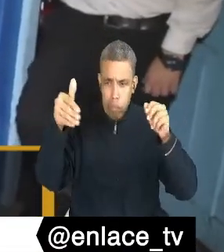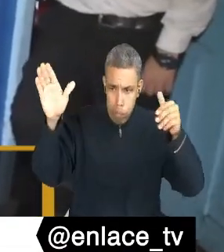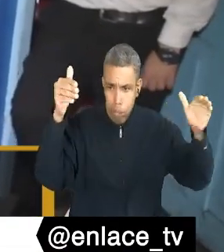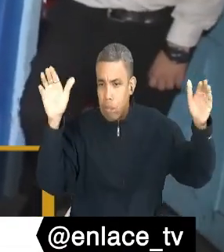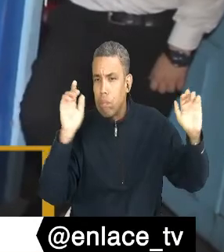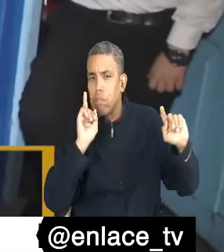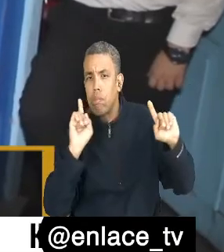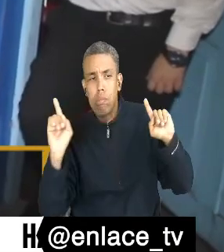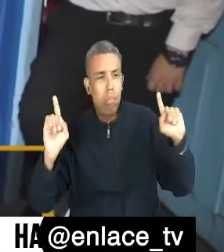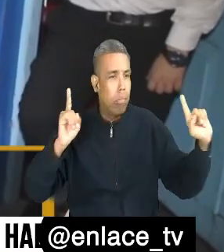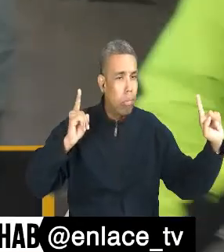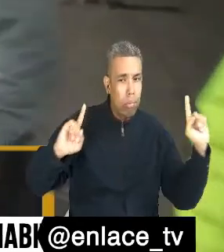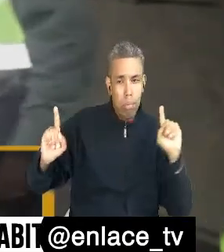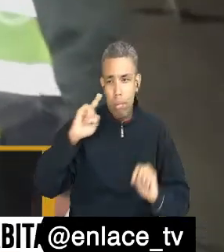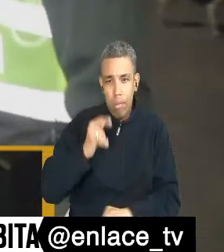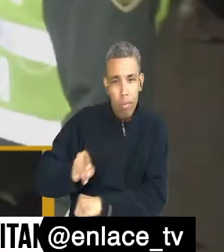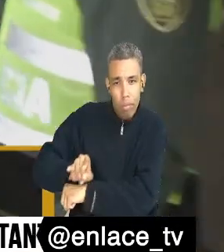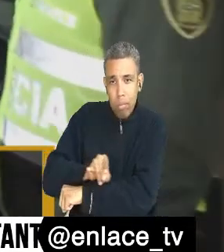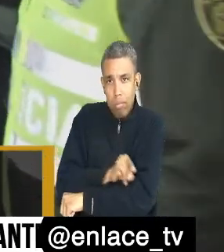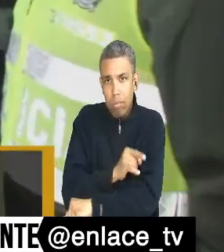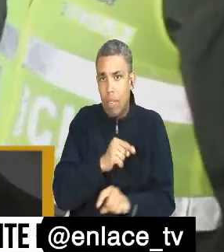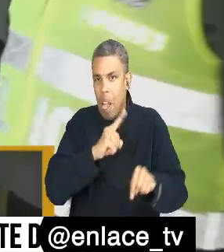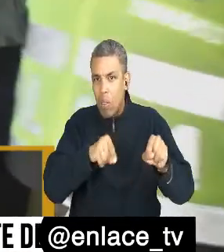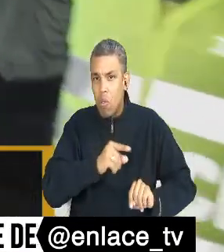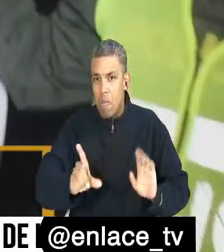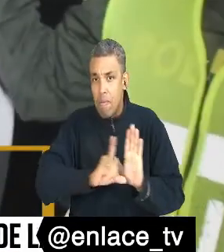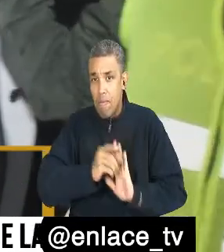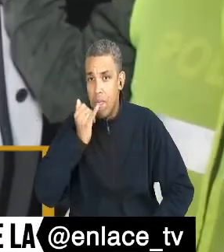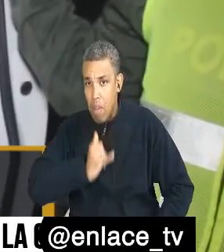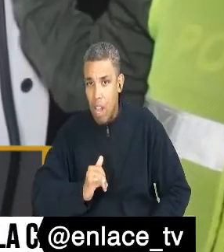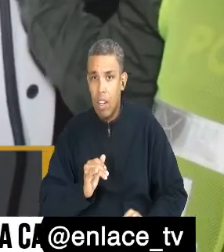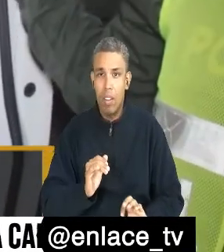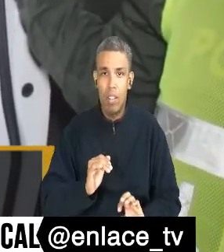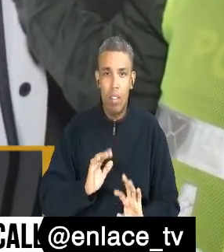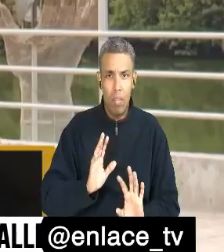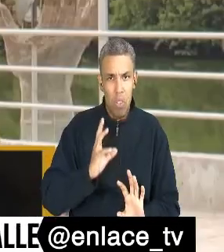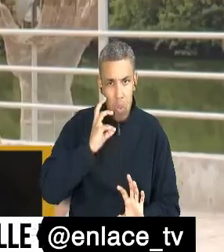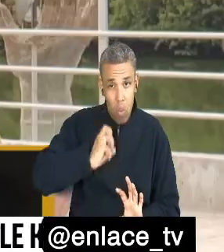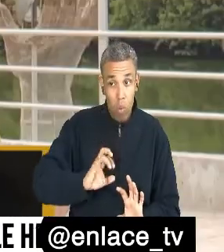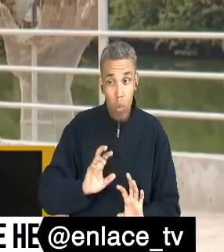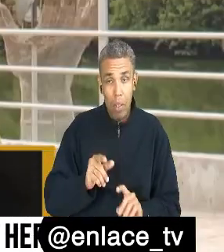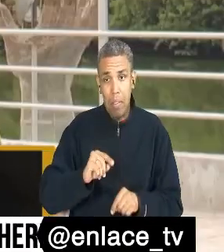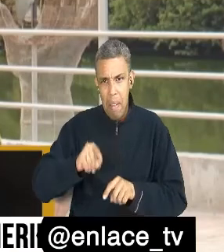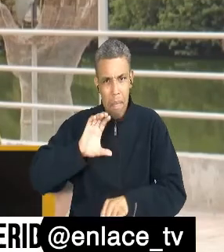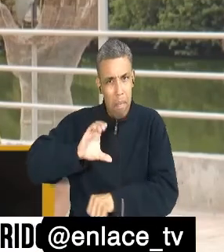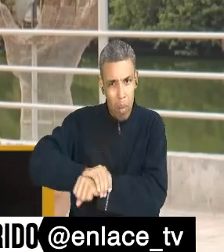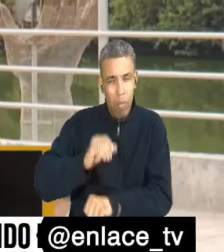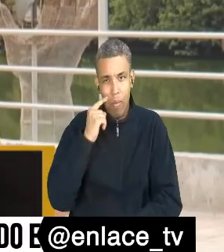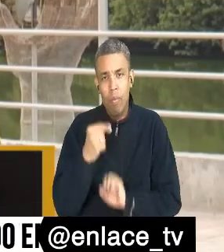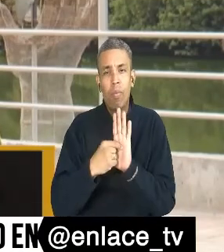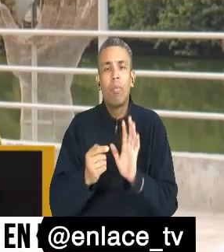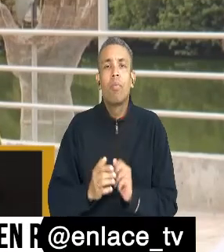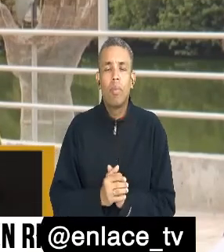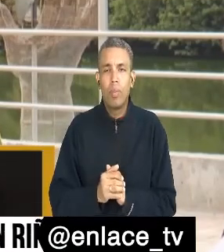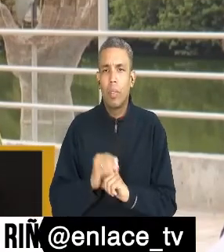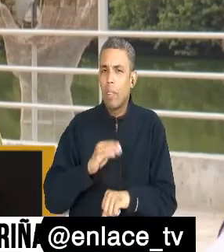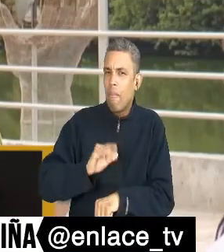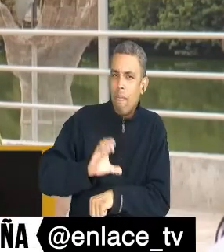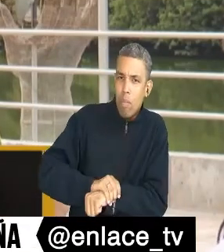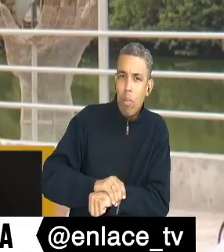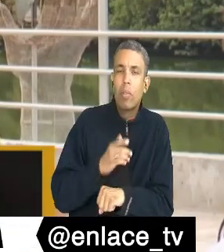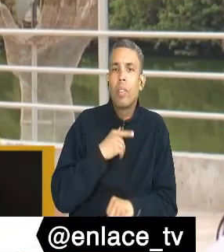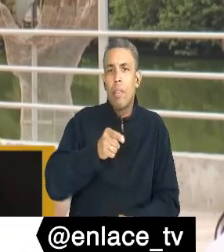la delincuencia. En los mismos fueron detenidas varias personas. Como resultado nos da la captura de